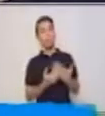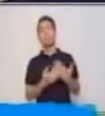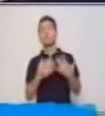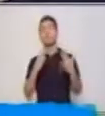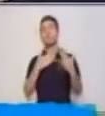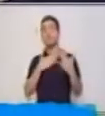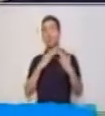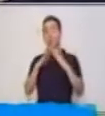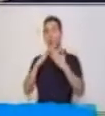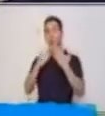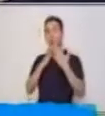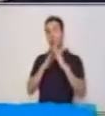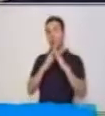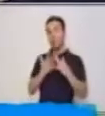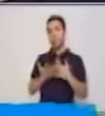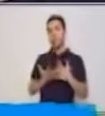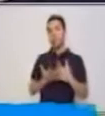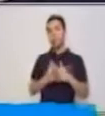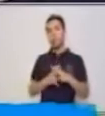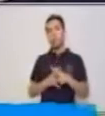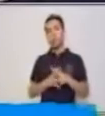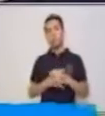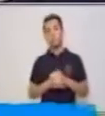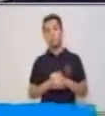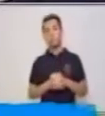experiencias.